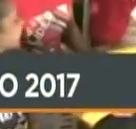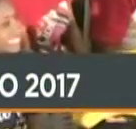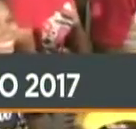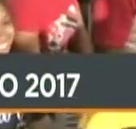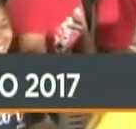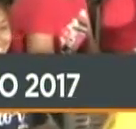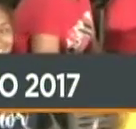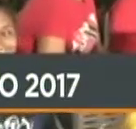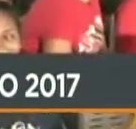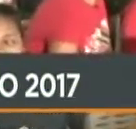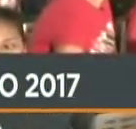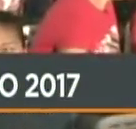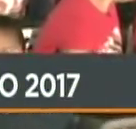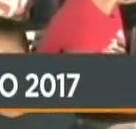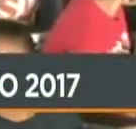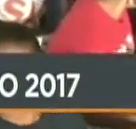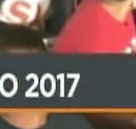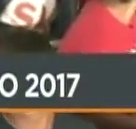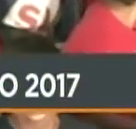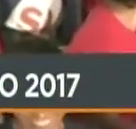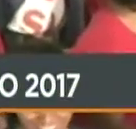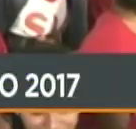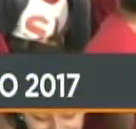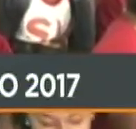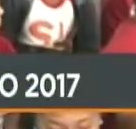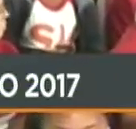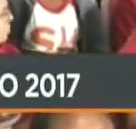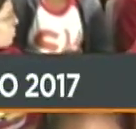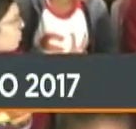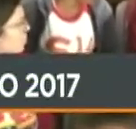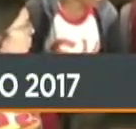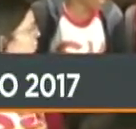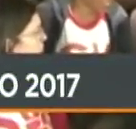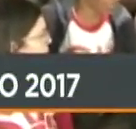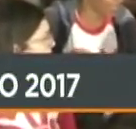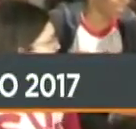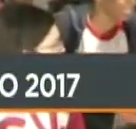No sé, puede ser. Como estamos en revolución, cualquier cosa es posible.